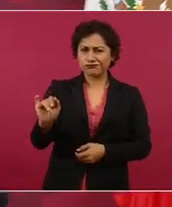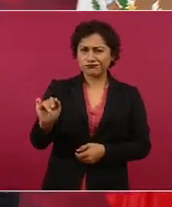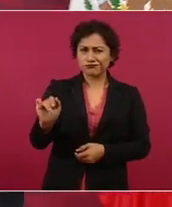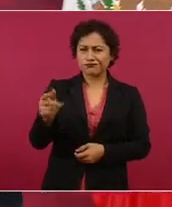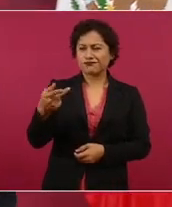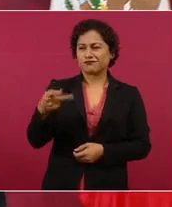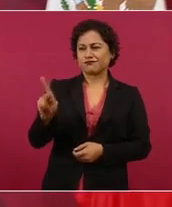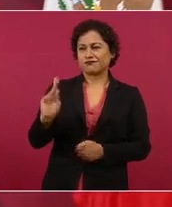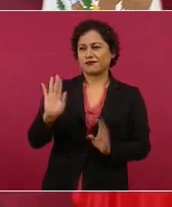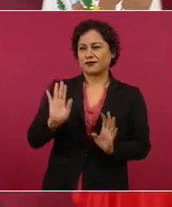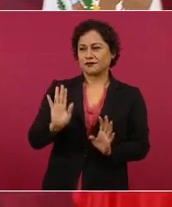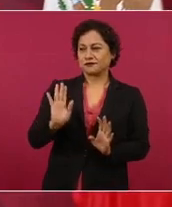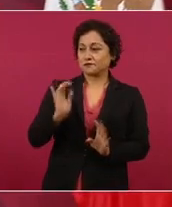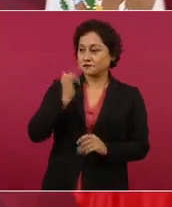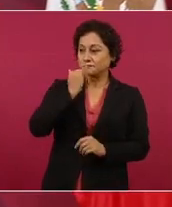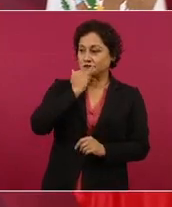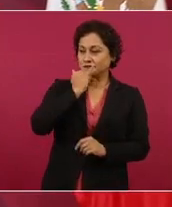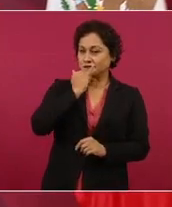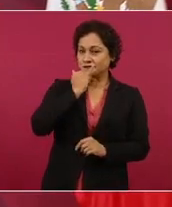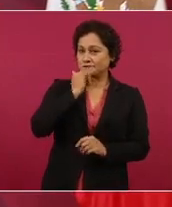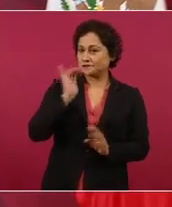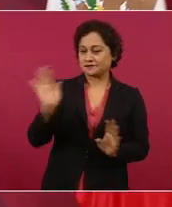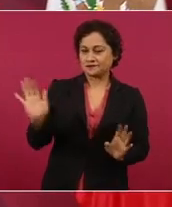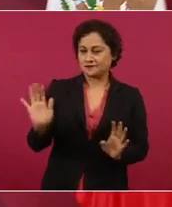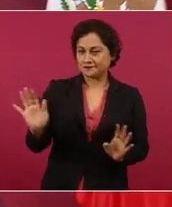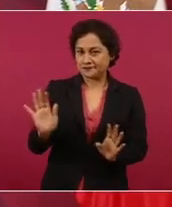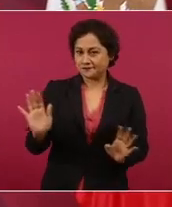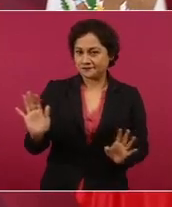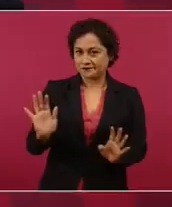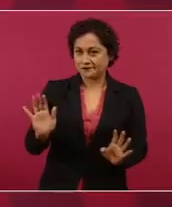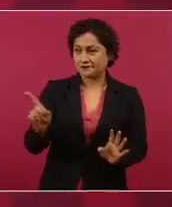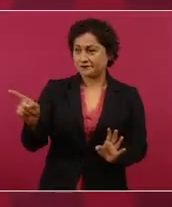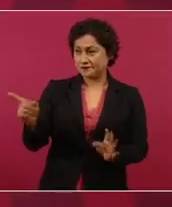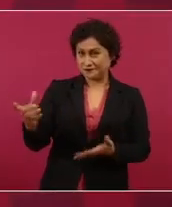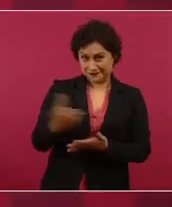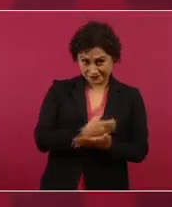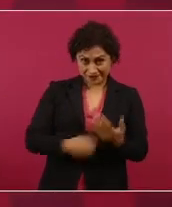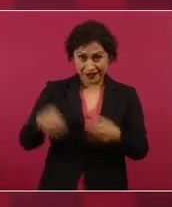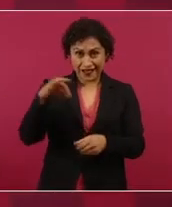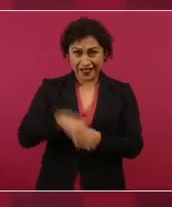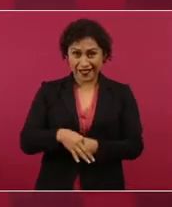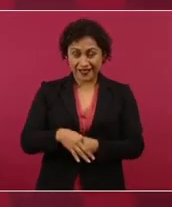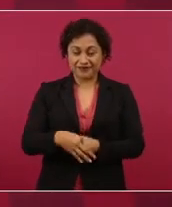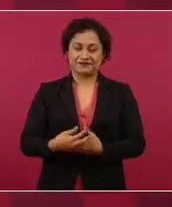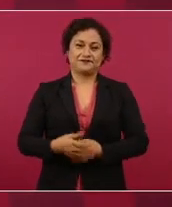ya eso ya no, bueno, ni siquiera para ganar la elección.